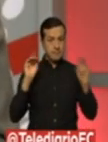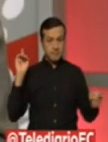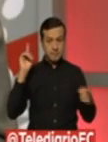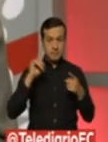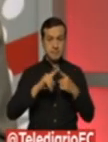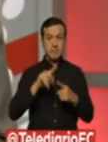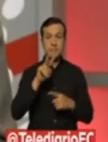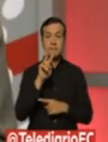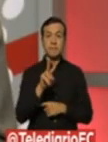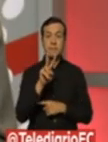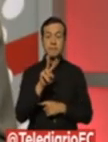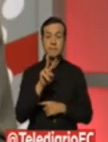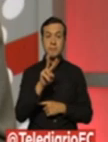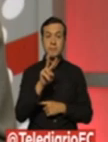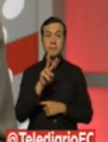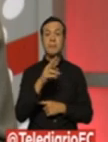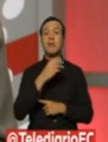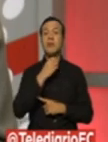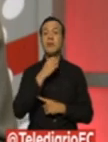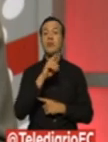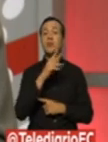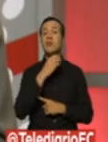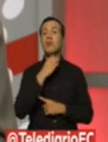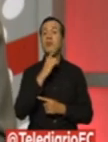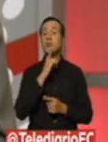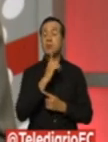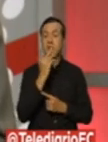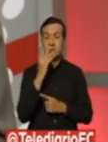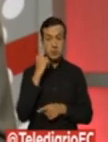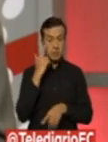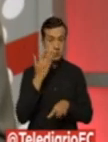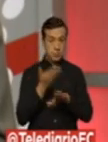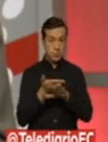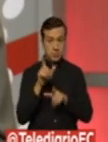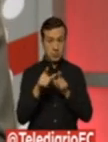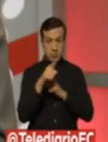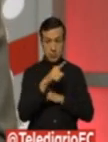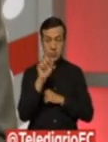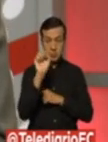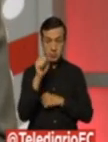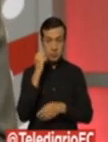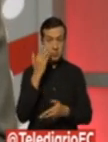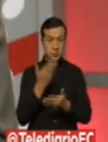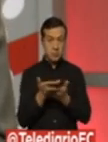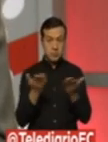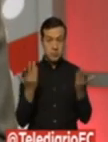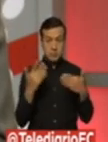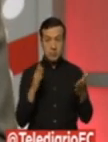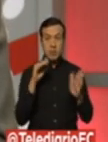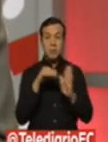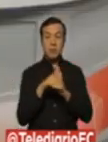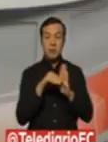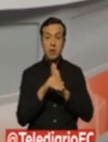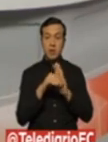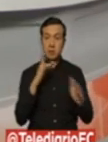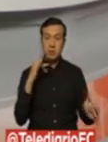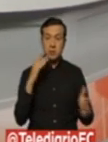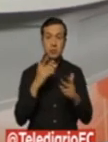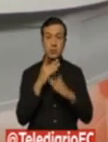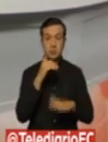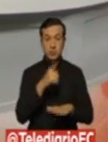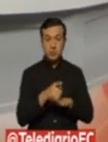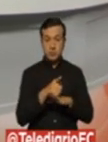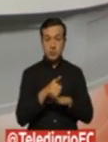el 2 de agosto de este año se pueden presentar las postulaciones para ello el banco desde la matriz ha